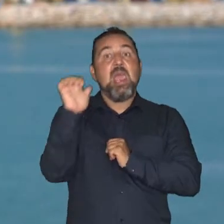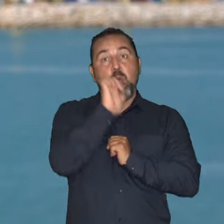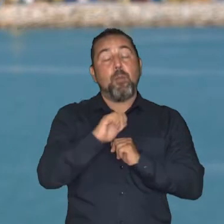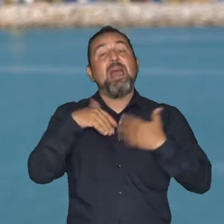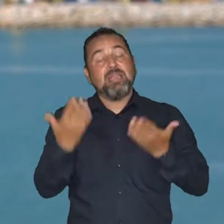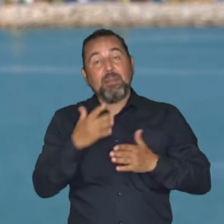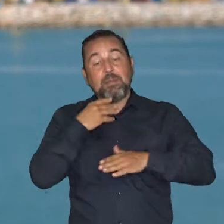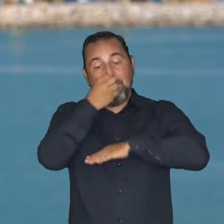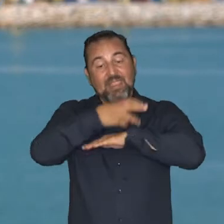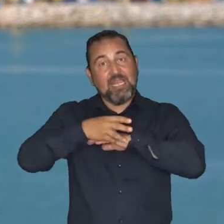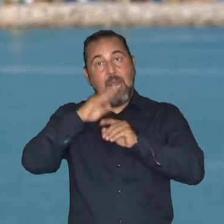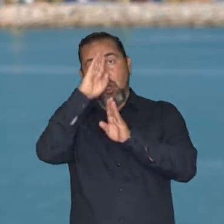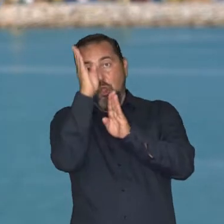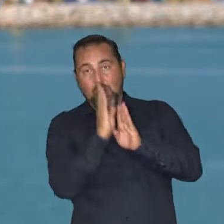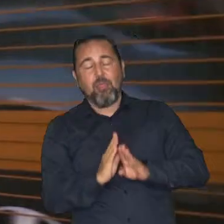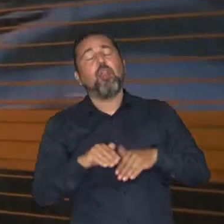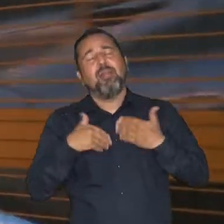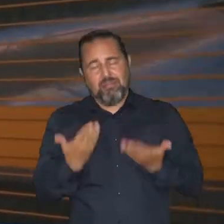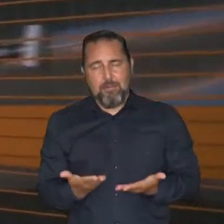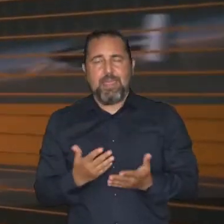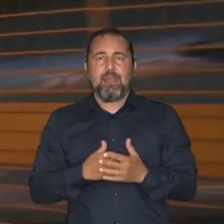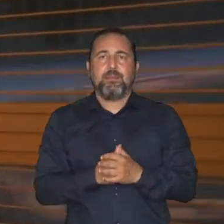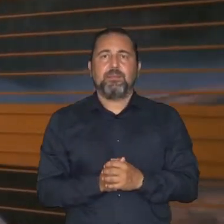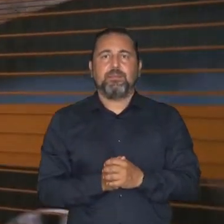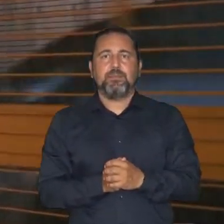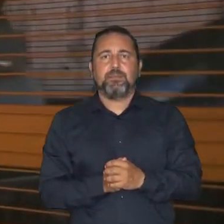Europa y en lo que se conoce como el corredor mediterráneo.